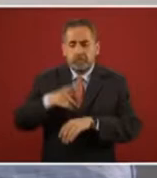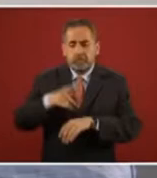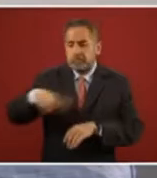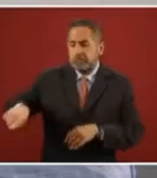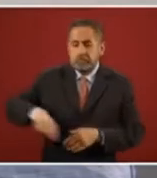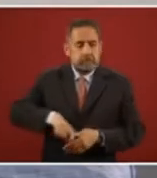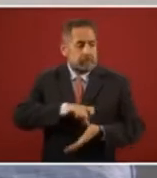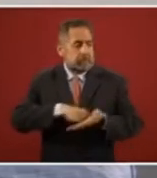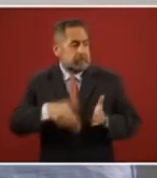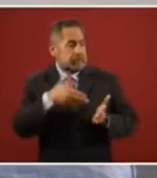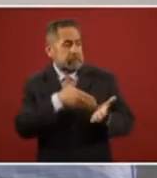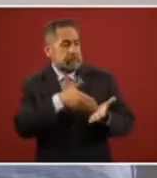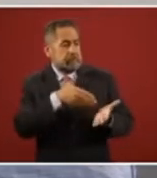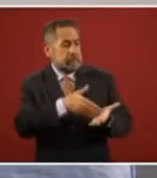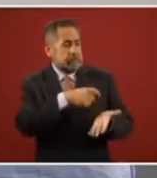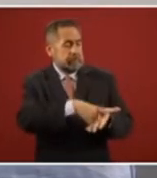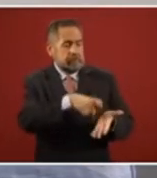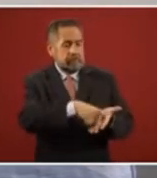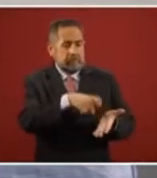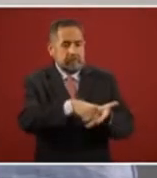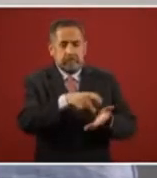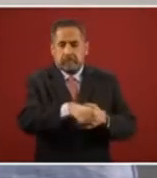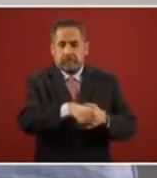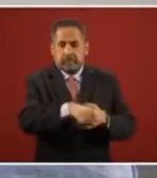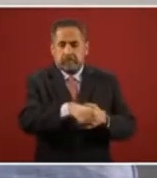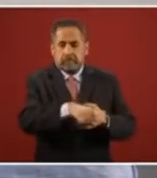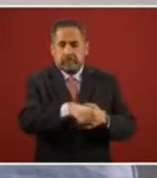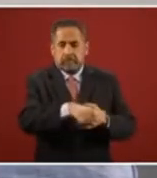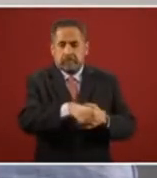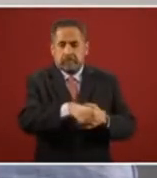d y refrescos